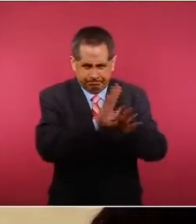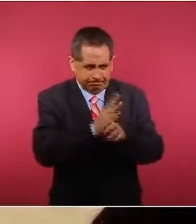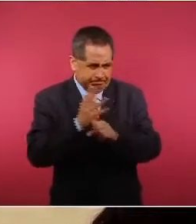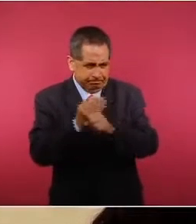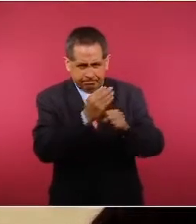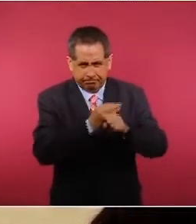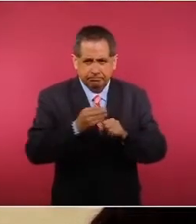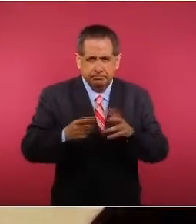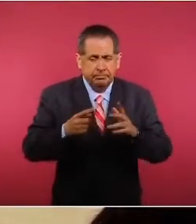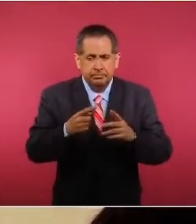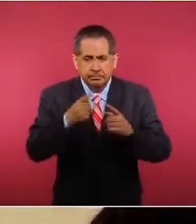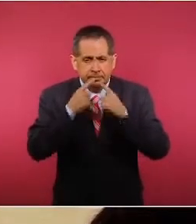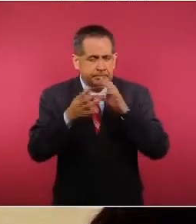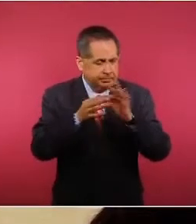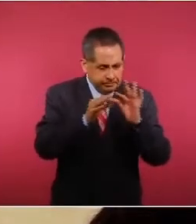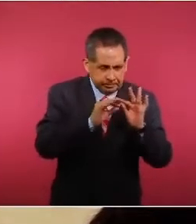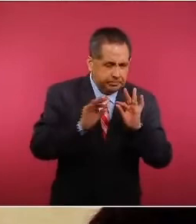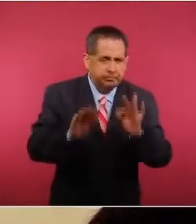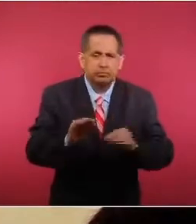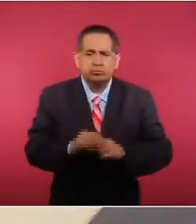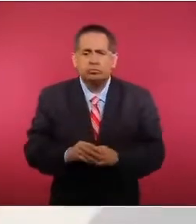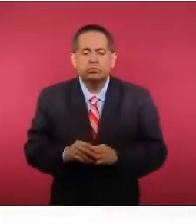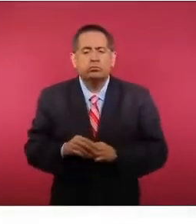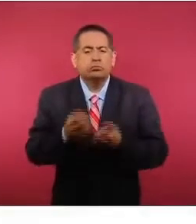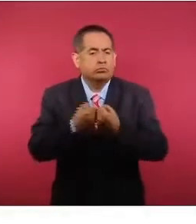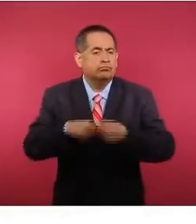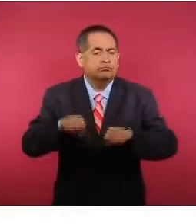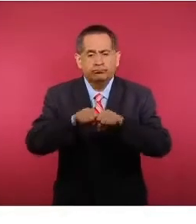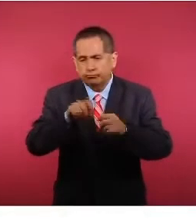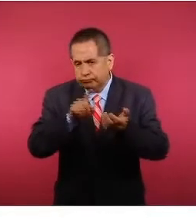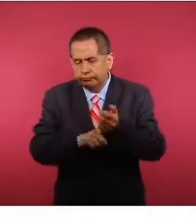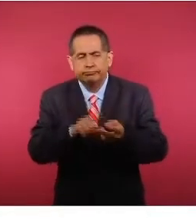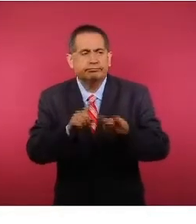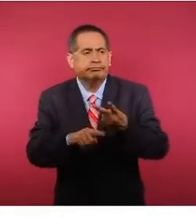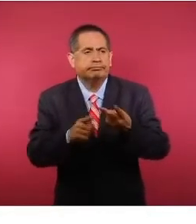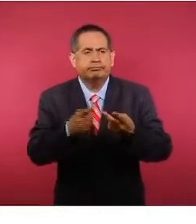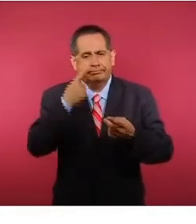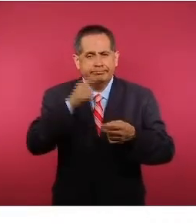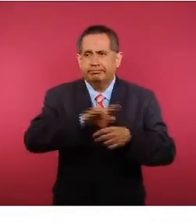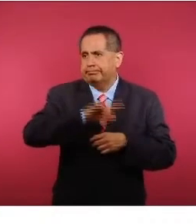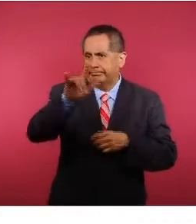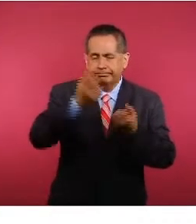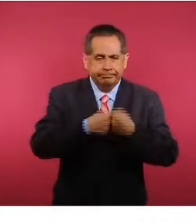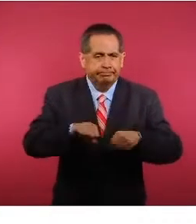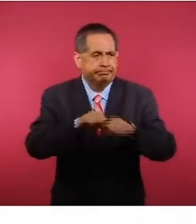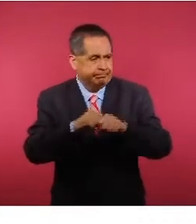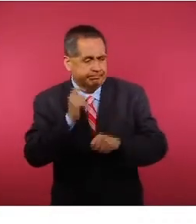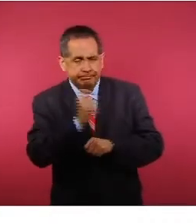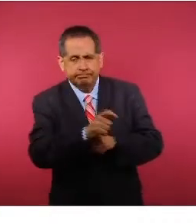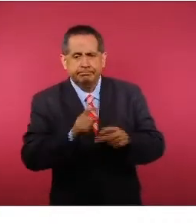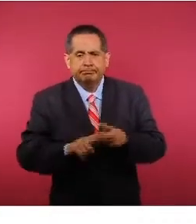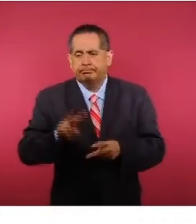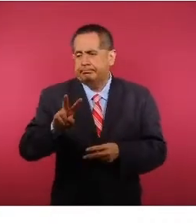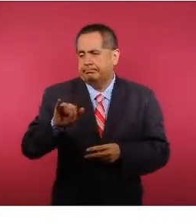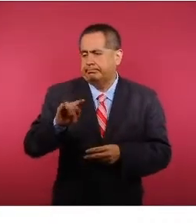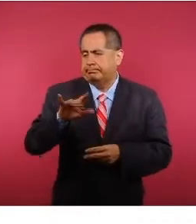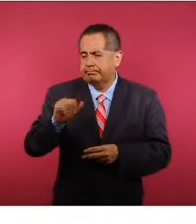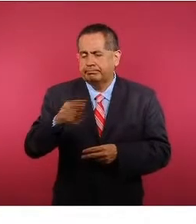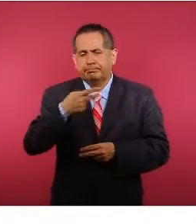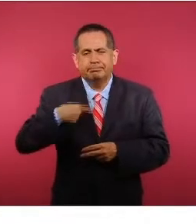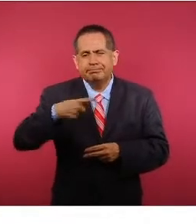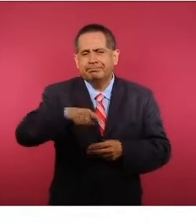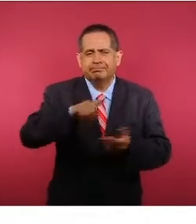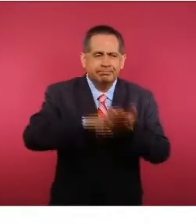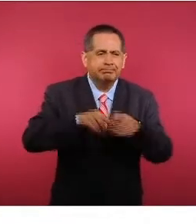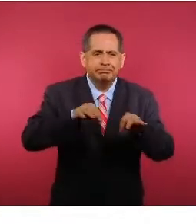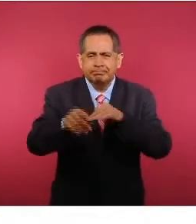discrepancias en los sistemas del avión, el seguro en tierra y el seguro en vuelo, más viáticos para tripulaciones y supervisores